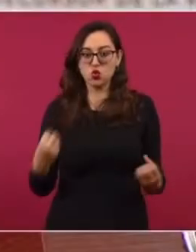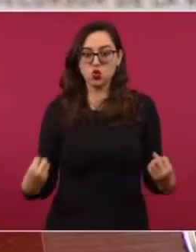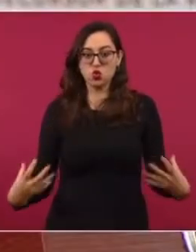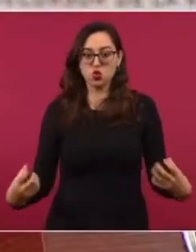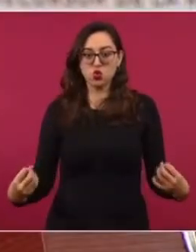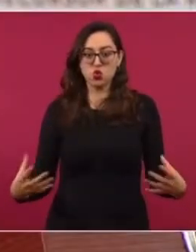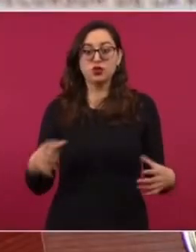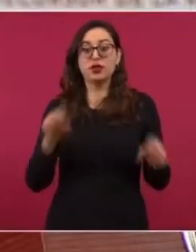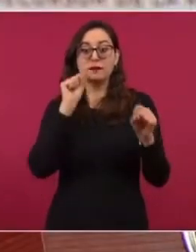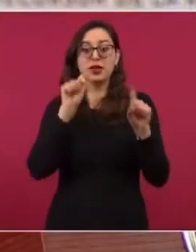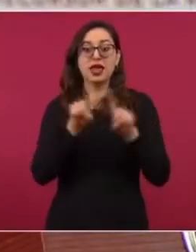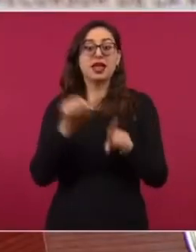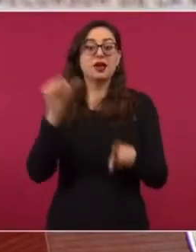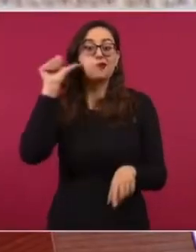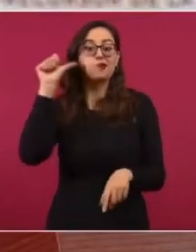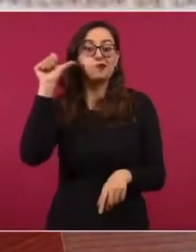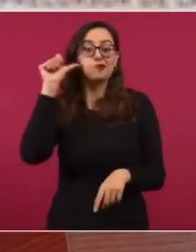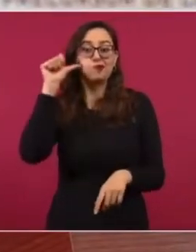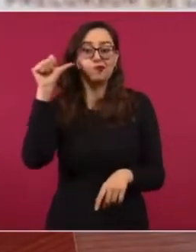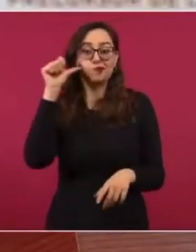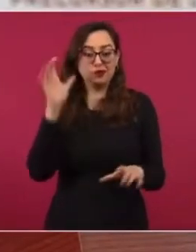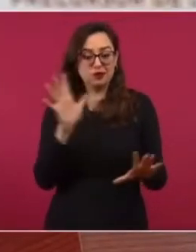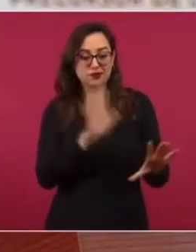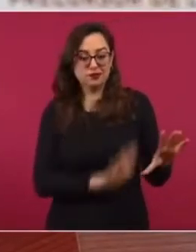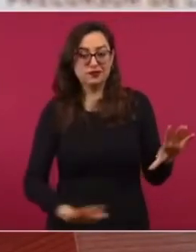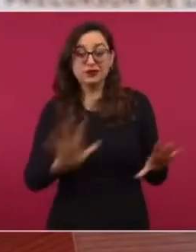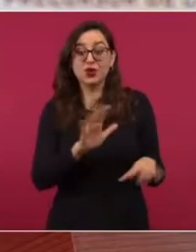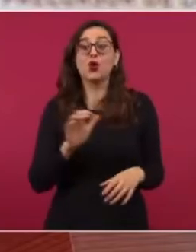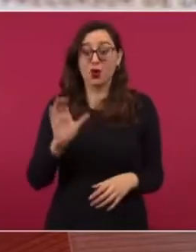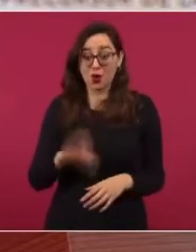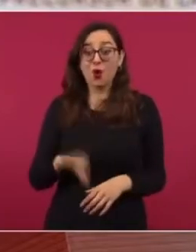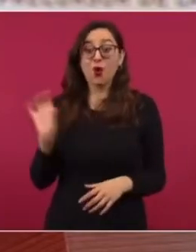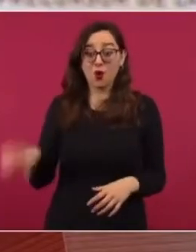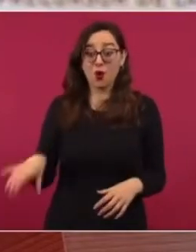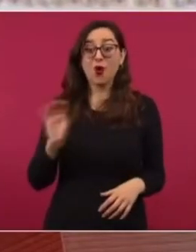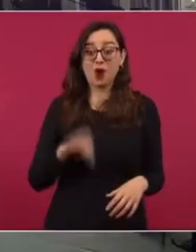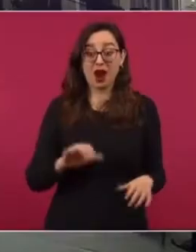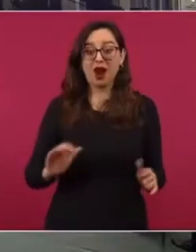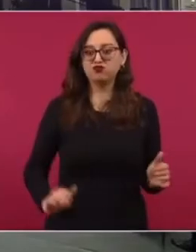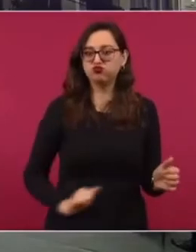los rines, sí, con coca.